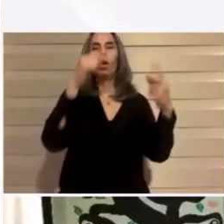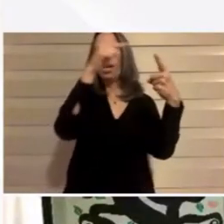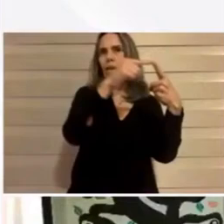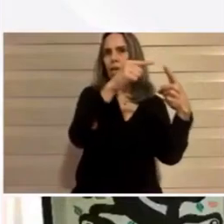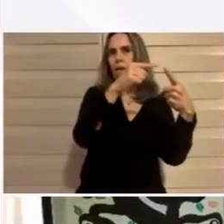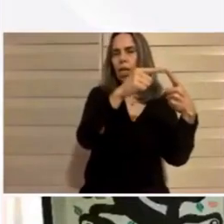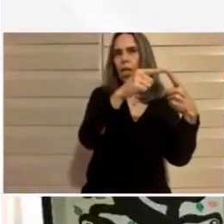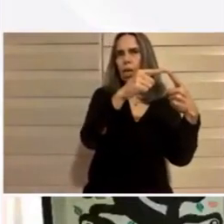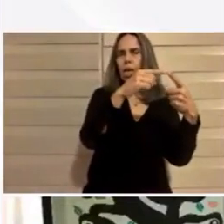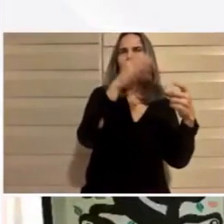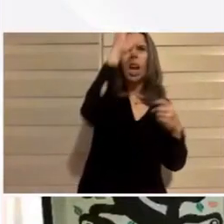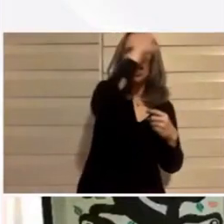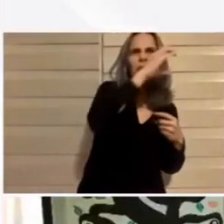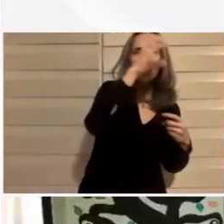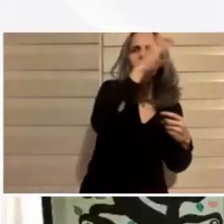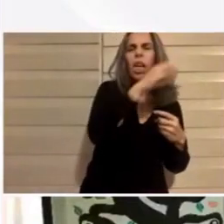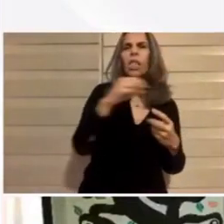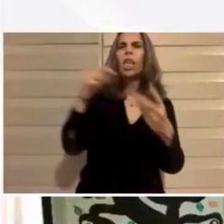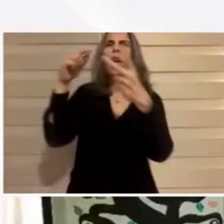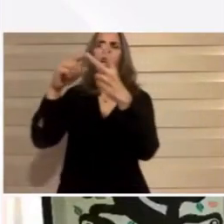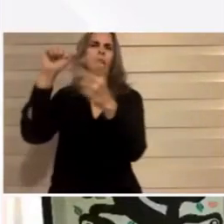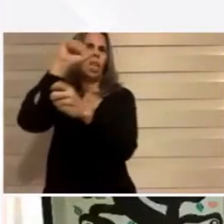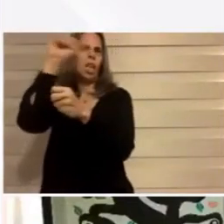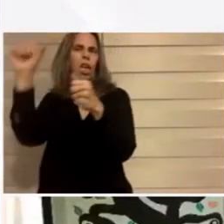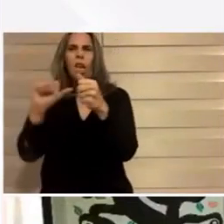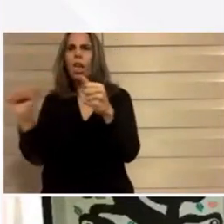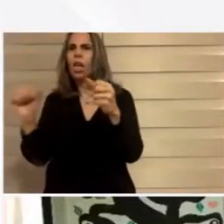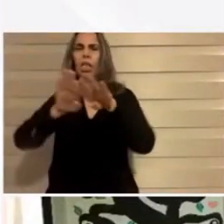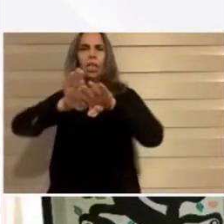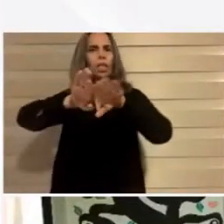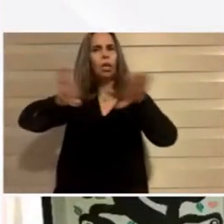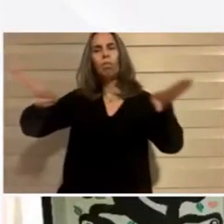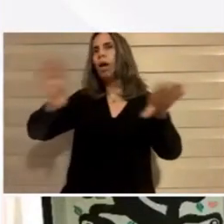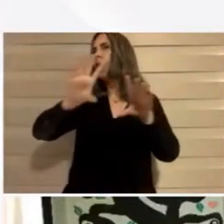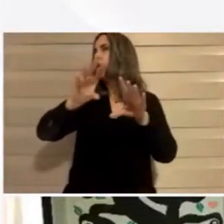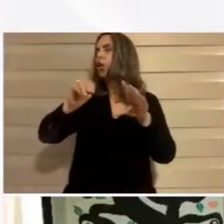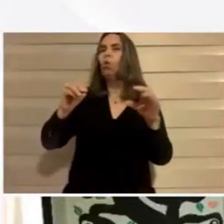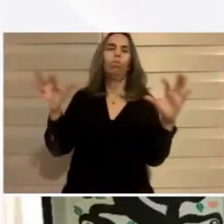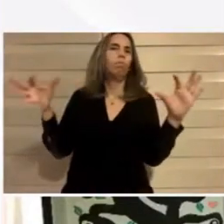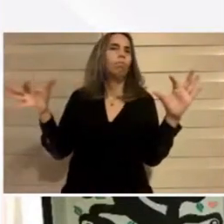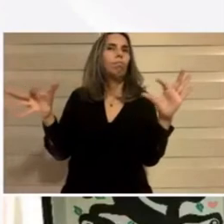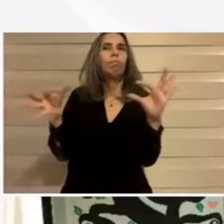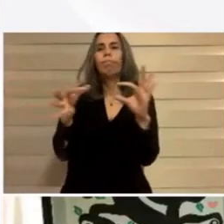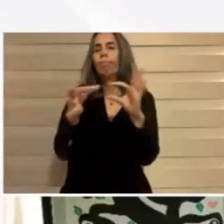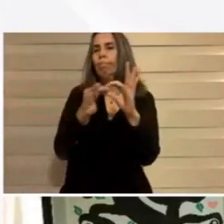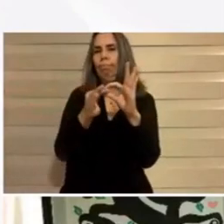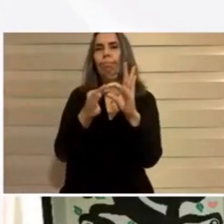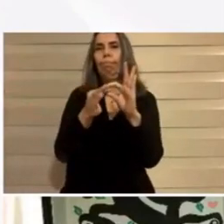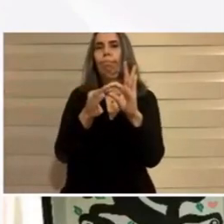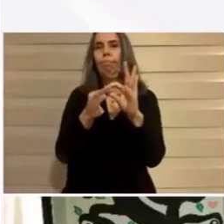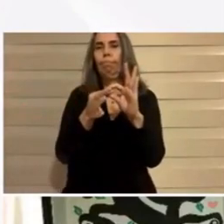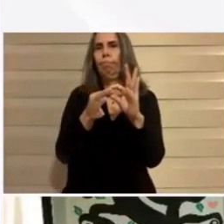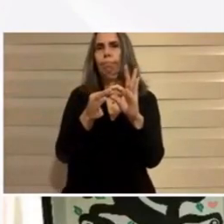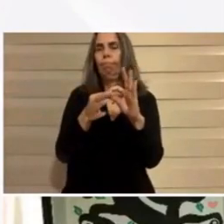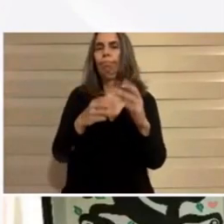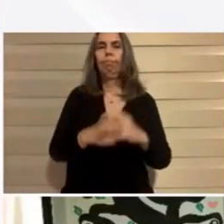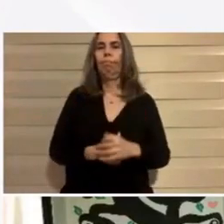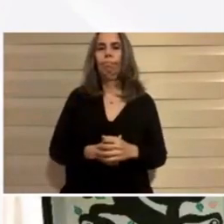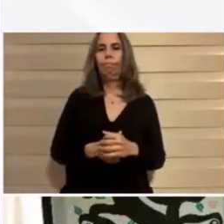en medio que no sabemos muy bien que se llaman humanidades. Yo tengo que decidir a cuál cajón pertenezco. No nos pongamos